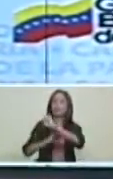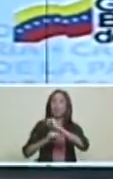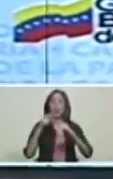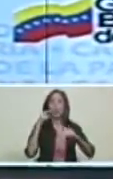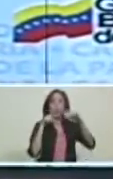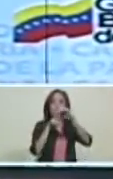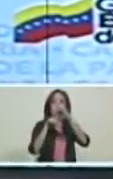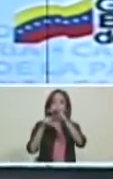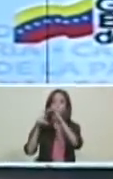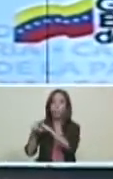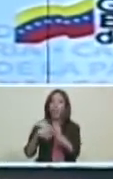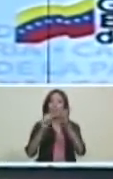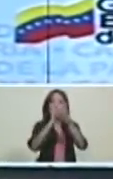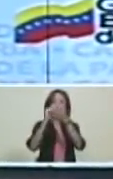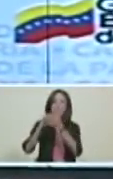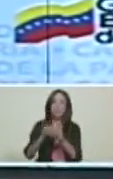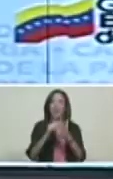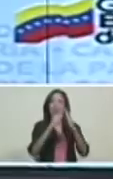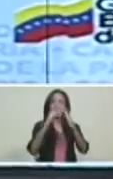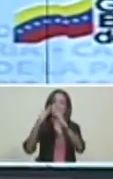visitando los hogares casa por casa,